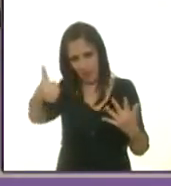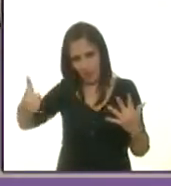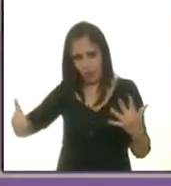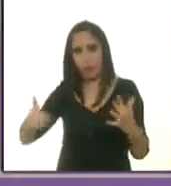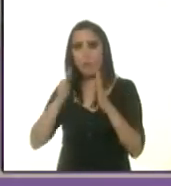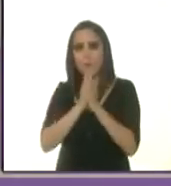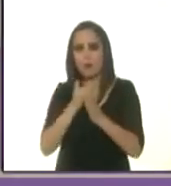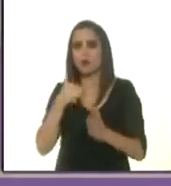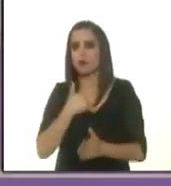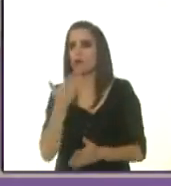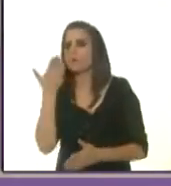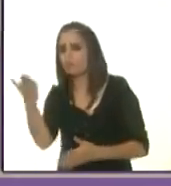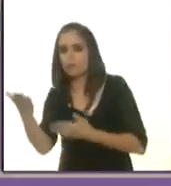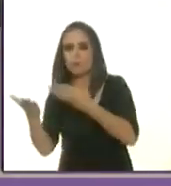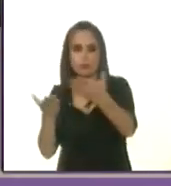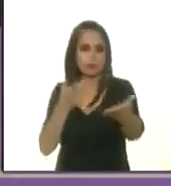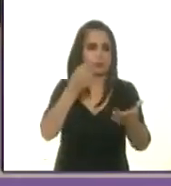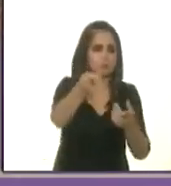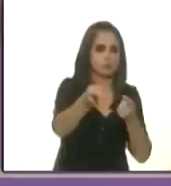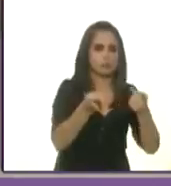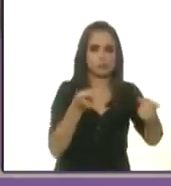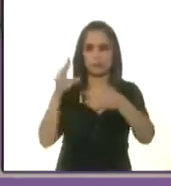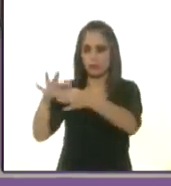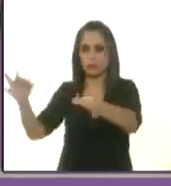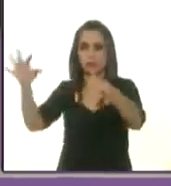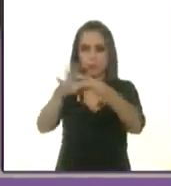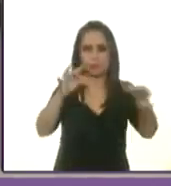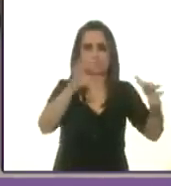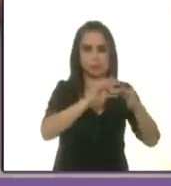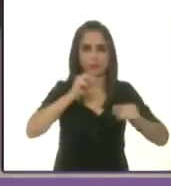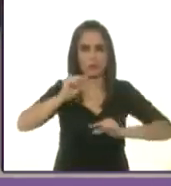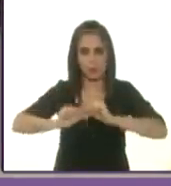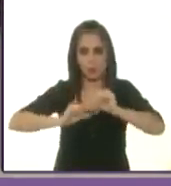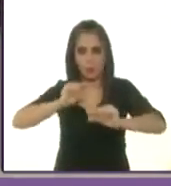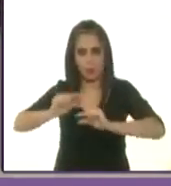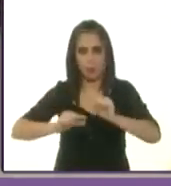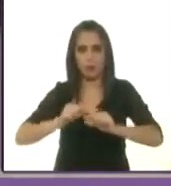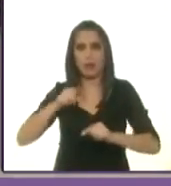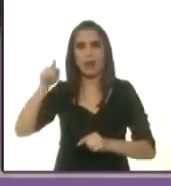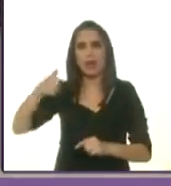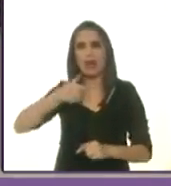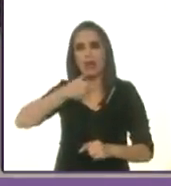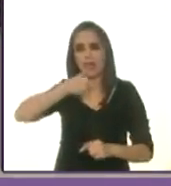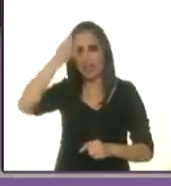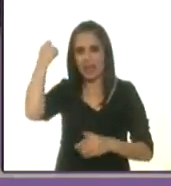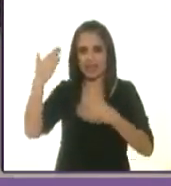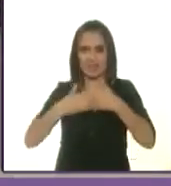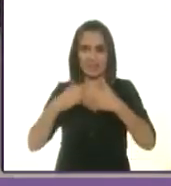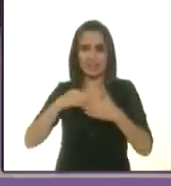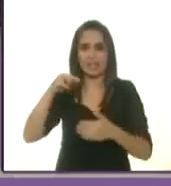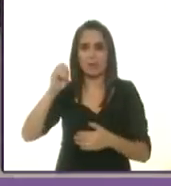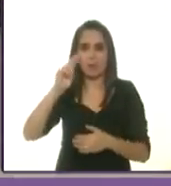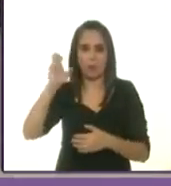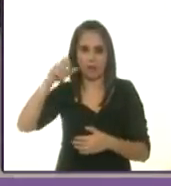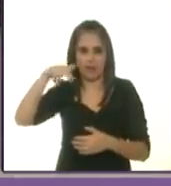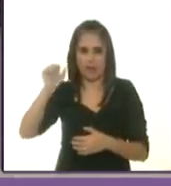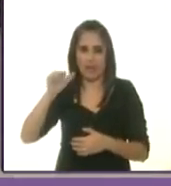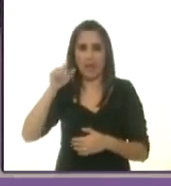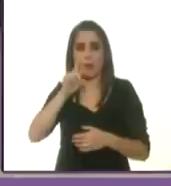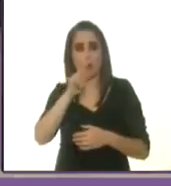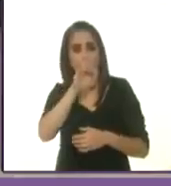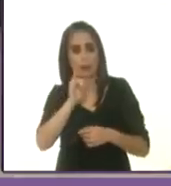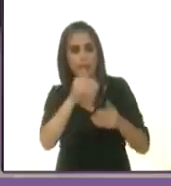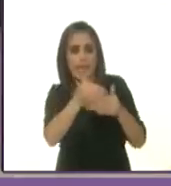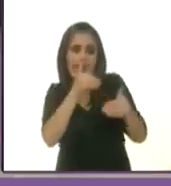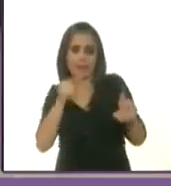dándoles del uso de la voz como vayamos viendo nosotros poco a poco la glam diaria lorena pidió antes de purificación